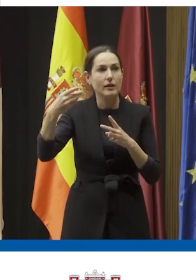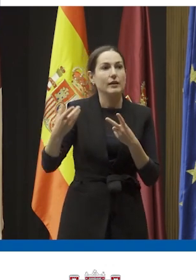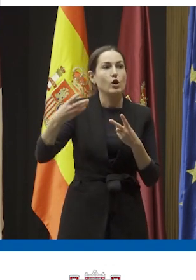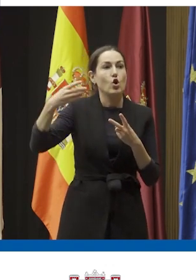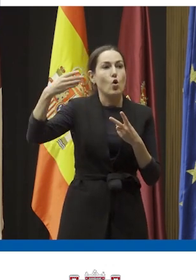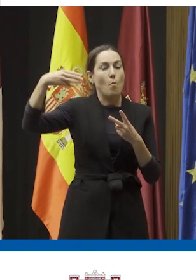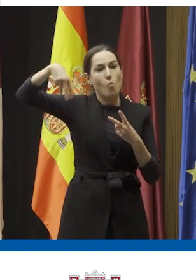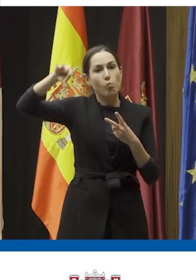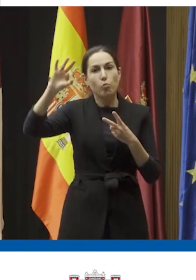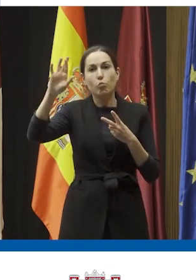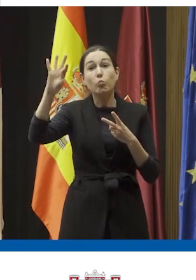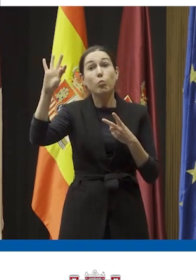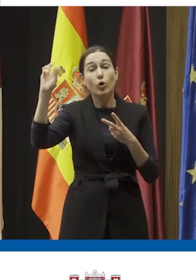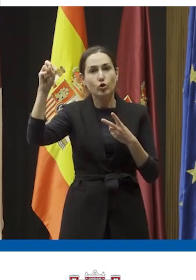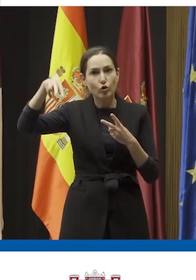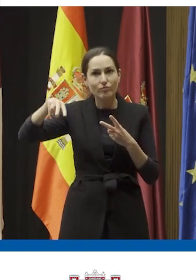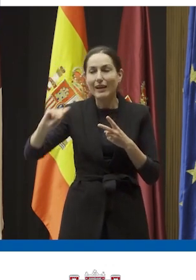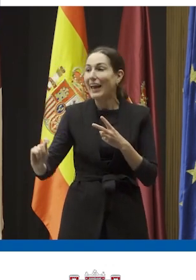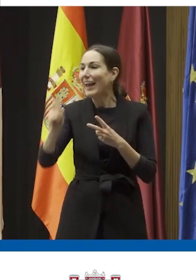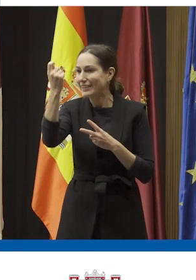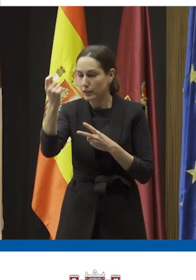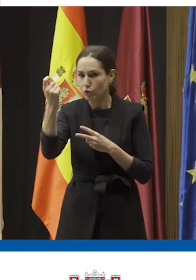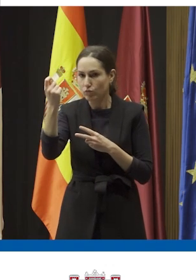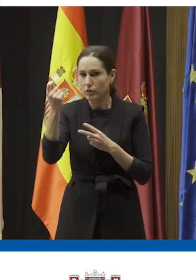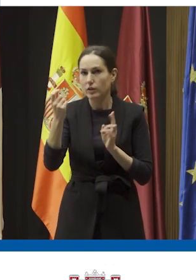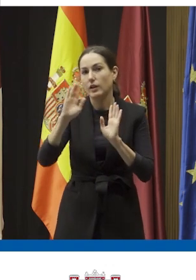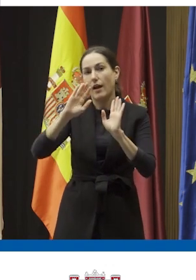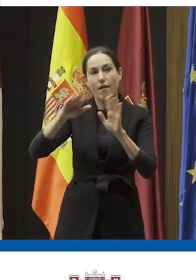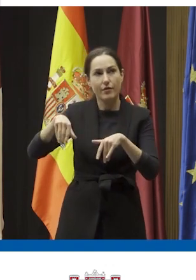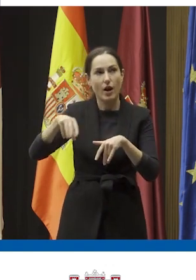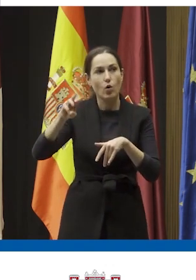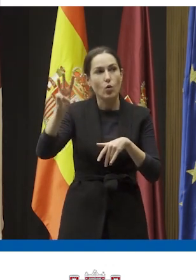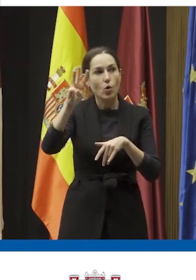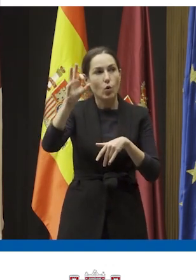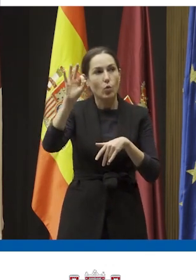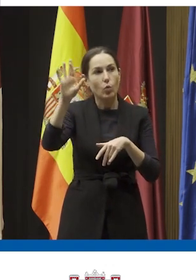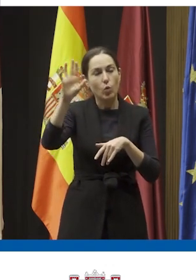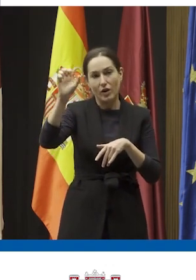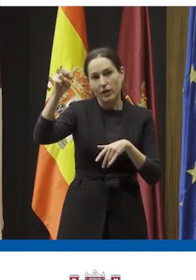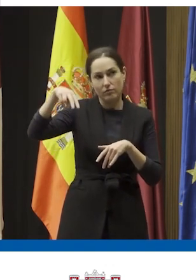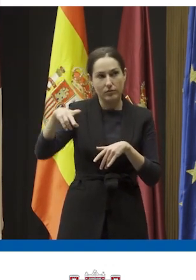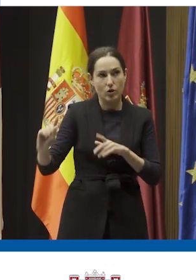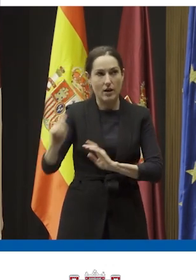usó en vez del protóxido, usó el éter y consiguió que el cirujano Warren, lo ven aquí,